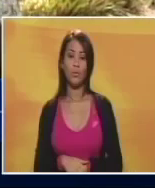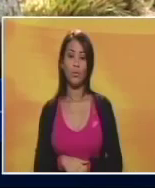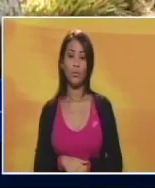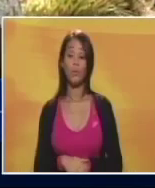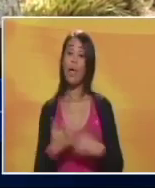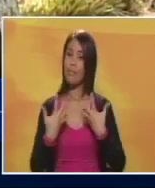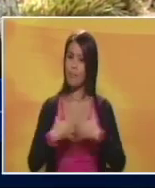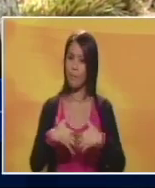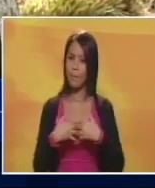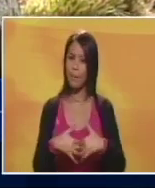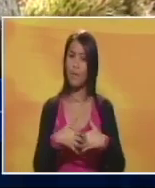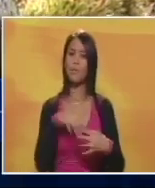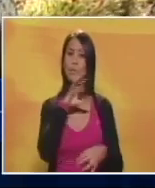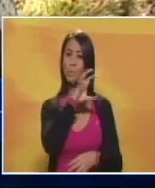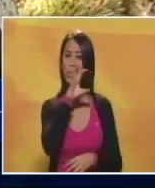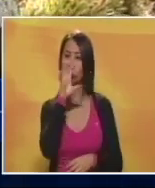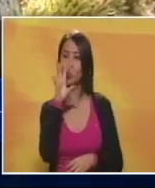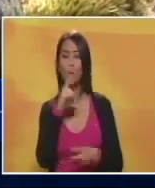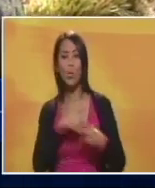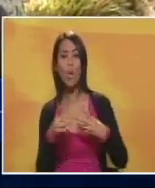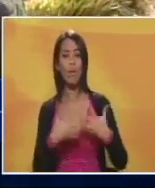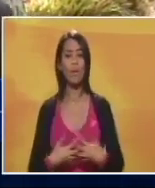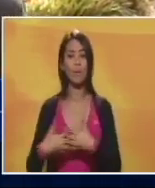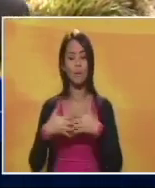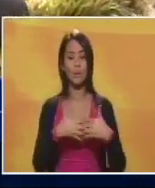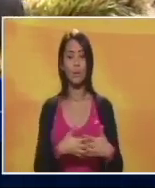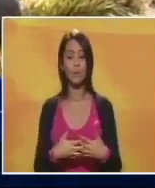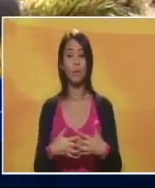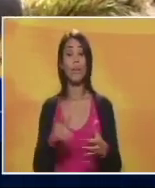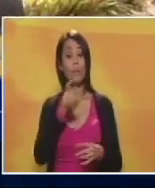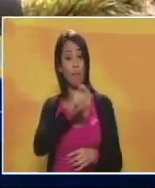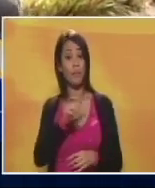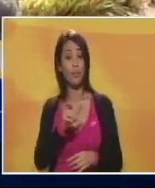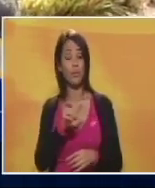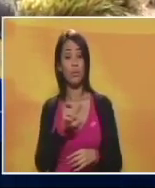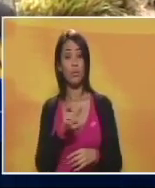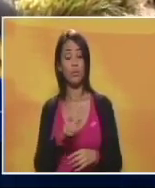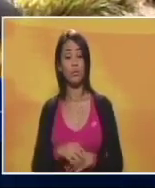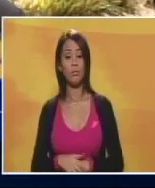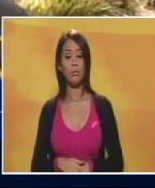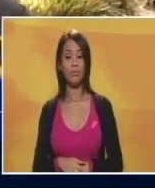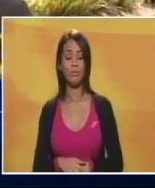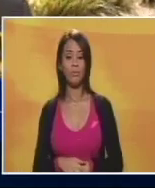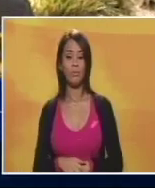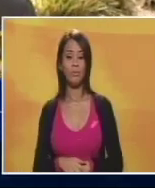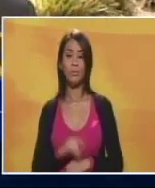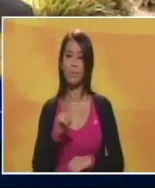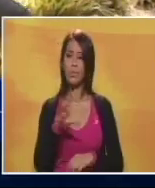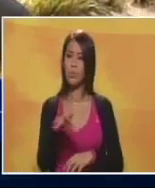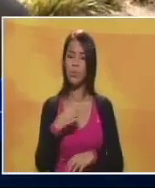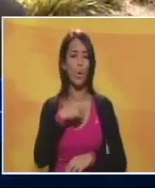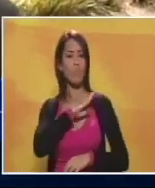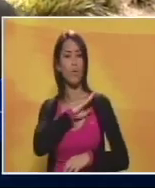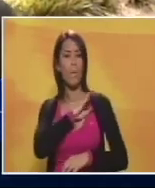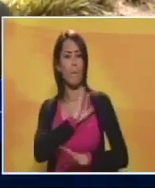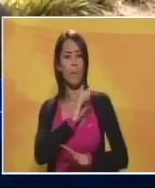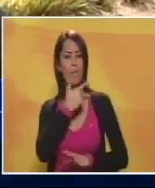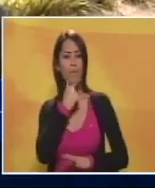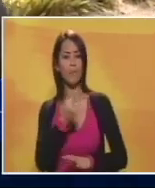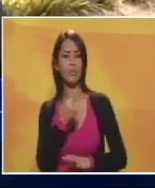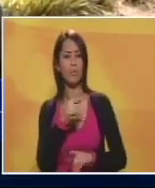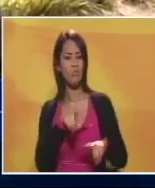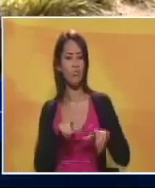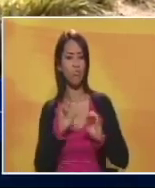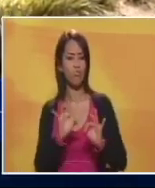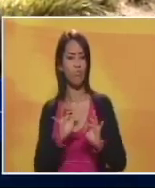grandes refinerías llamada Citgo en los Estados Unidos y los acreedores pueden tomar esa refinería, esas facilidades de bombas,